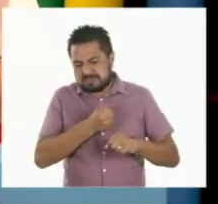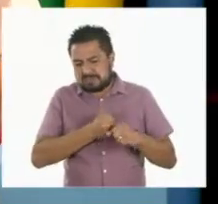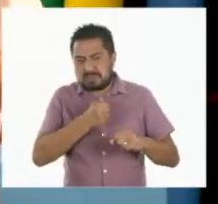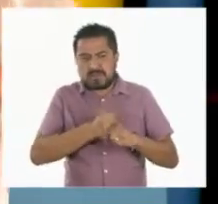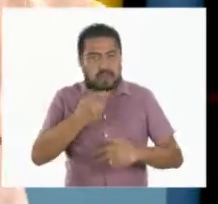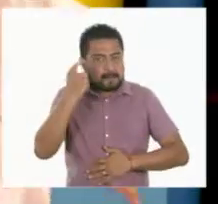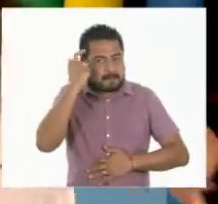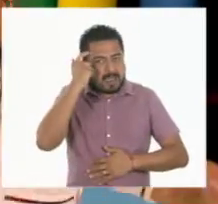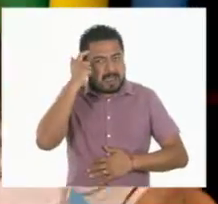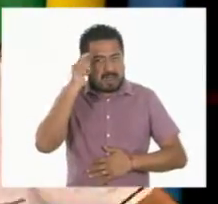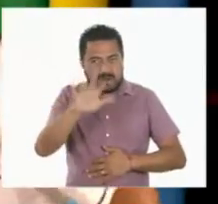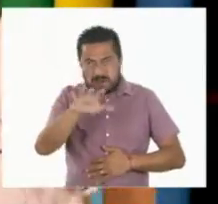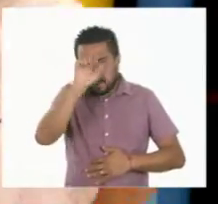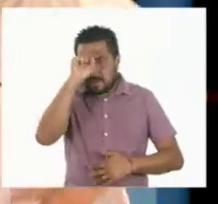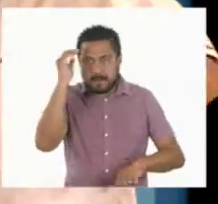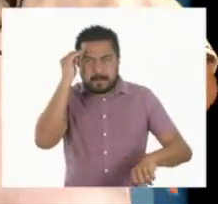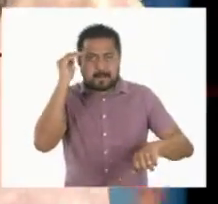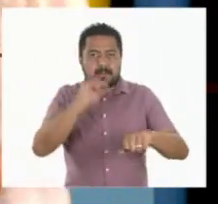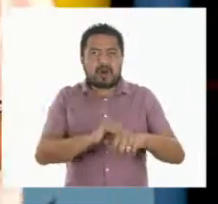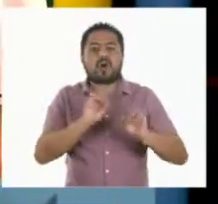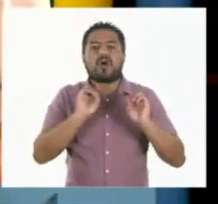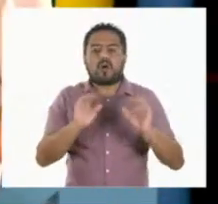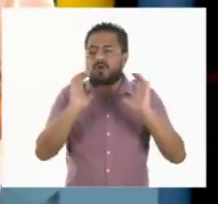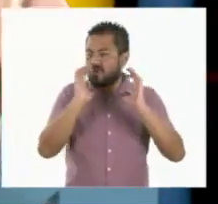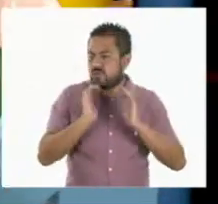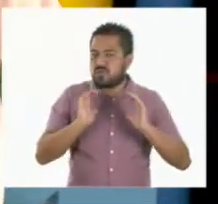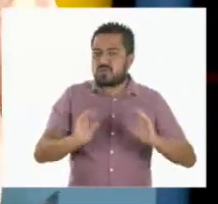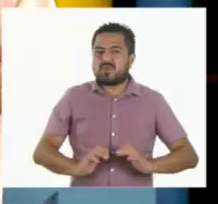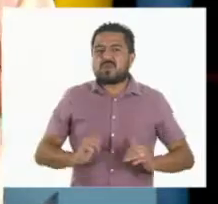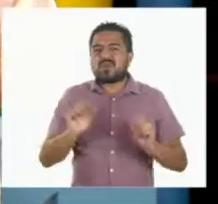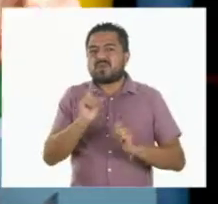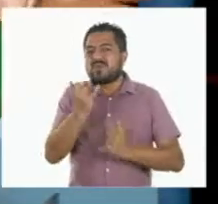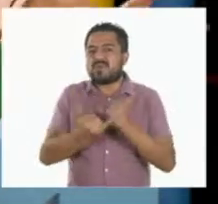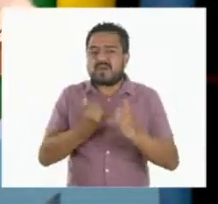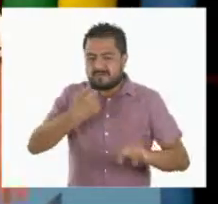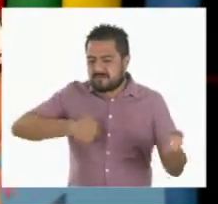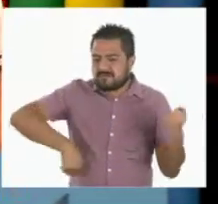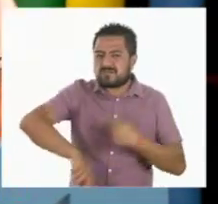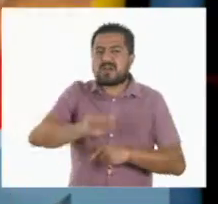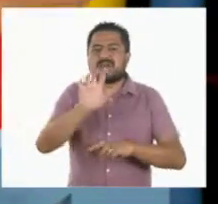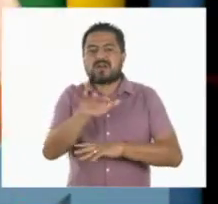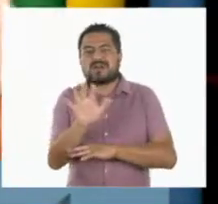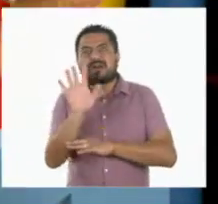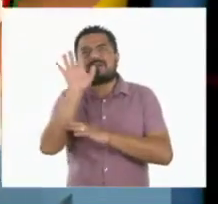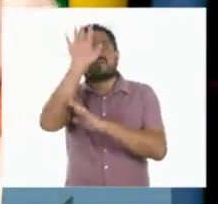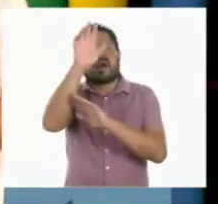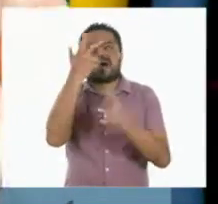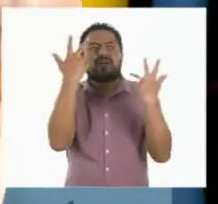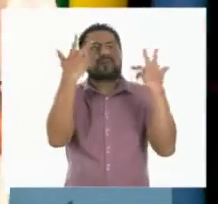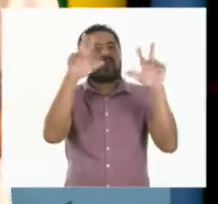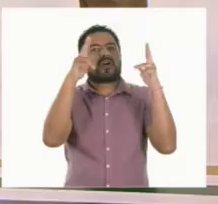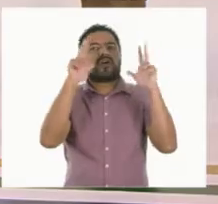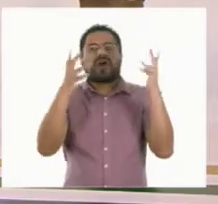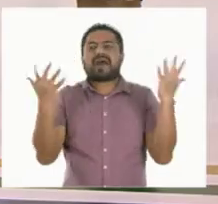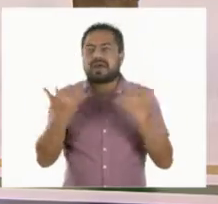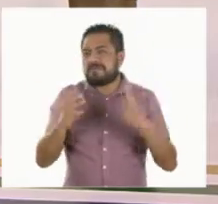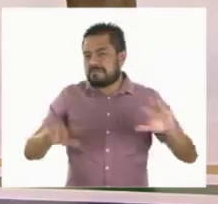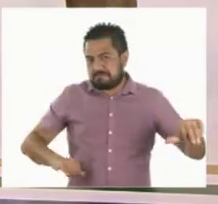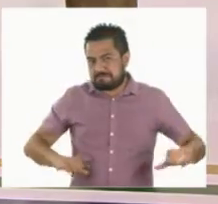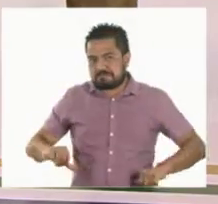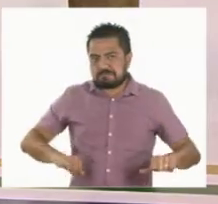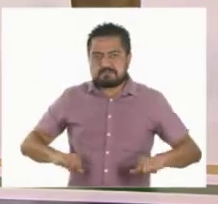memoria o vamos ejercitando el cuerpo, como cuando jugamos fútbol, básquetbol, voleibol, ¿no? Vamos haciendo